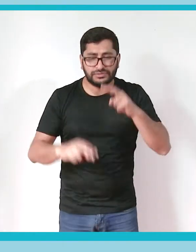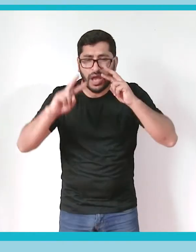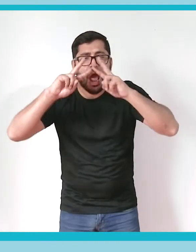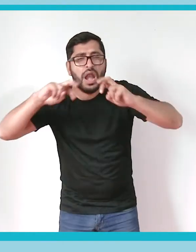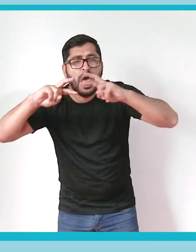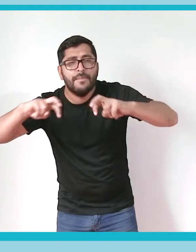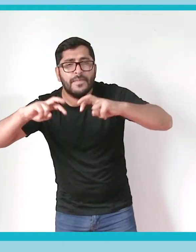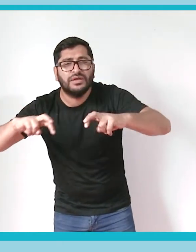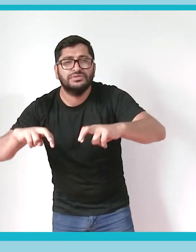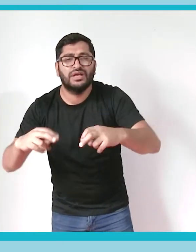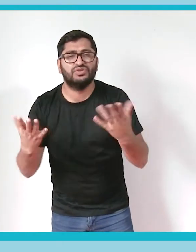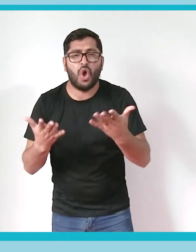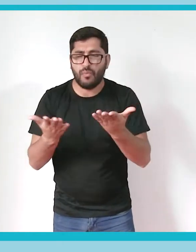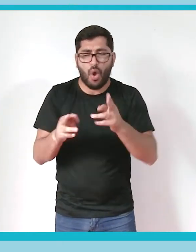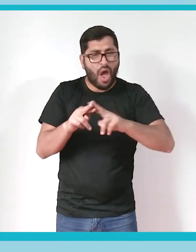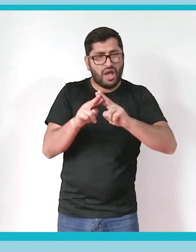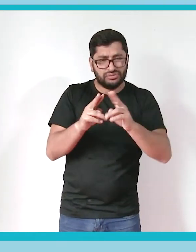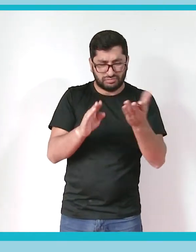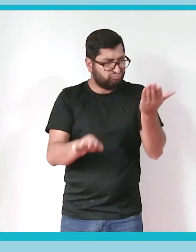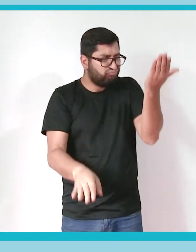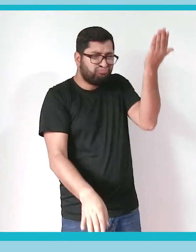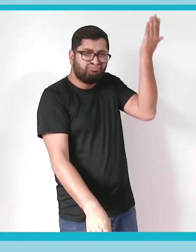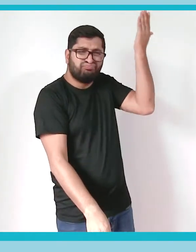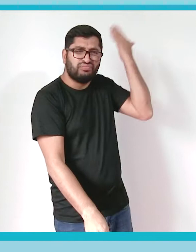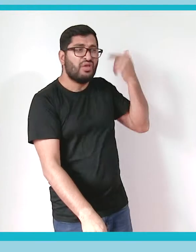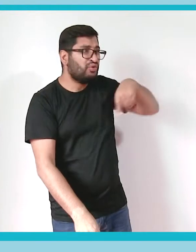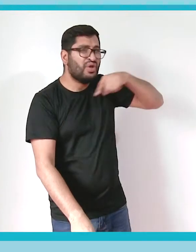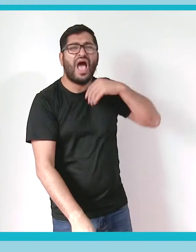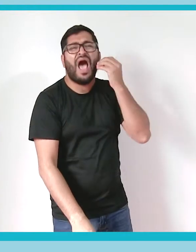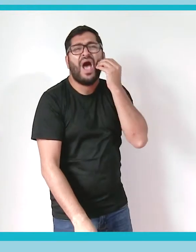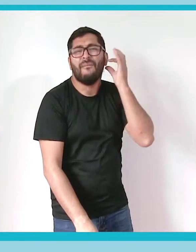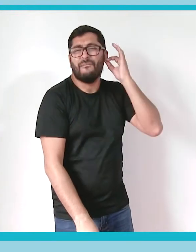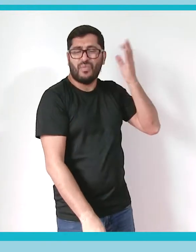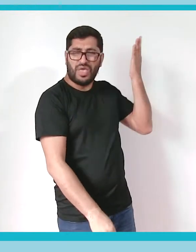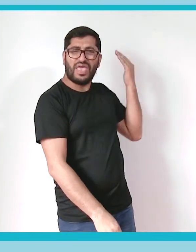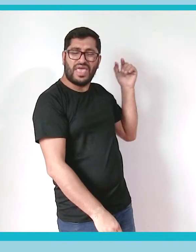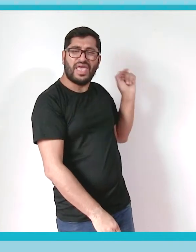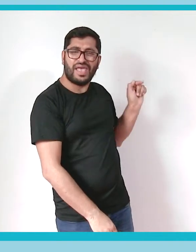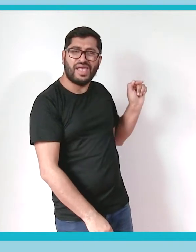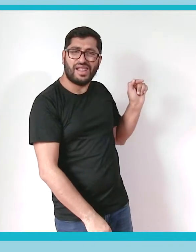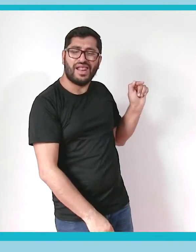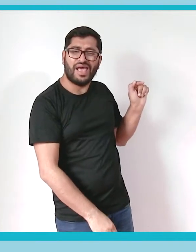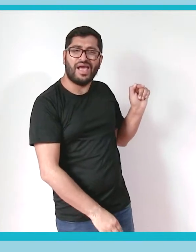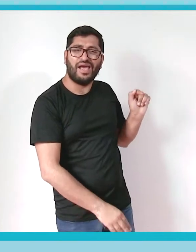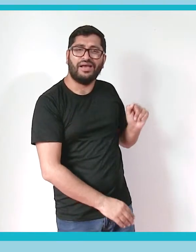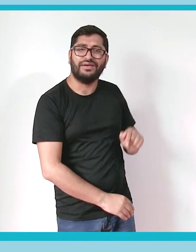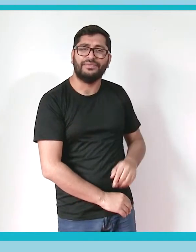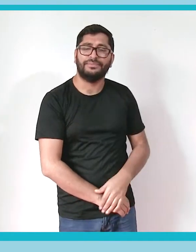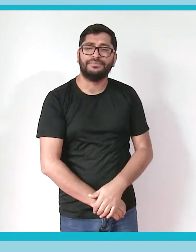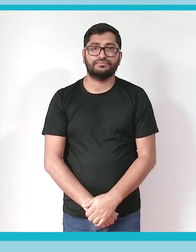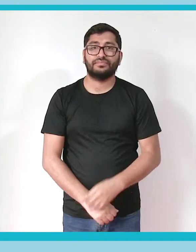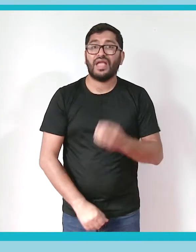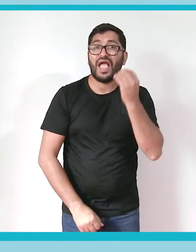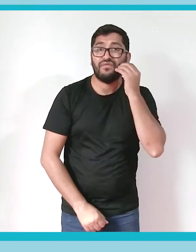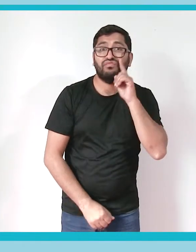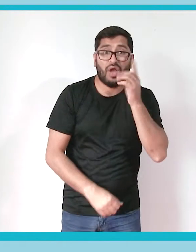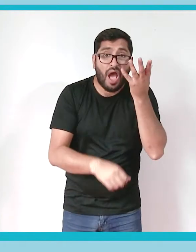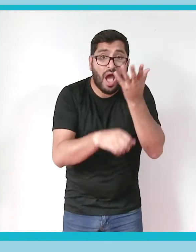averiguar, investigar qué hacían nuestros abuelos. Lo que pasa es que los abuelos